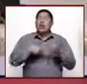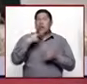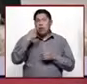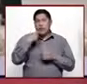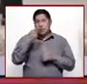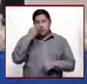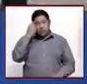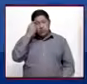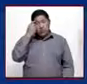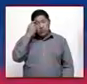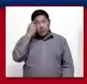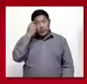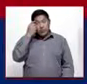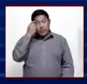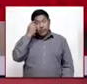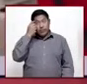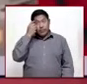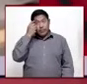dice?